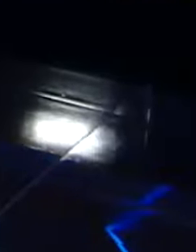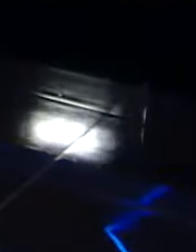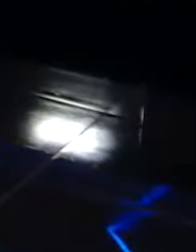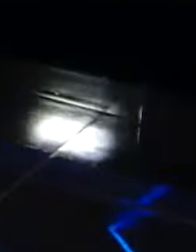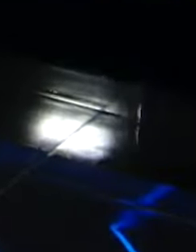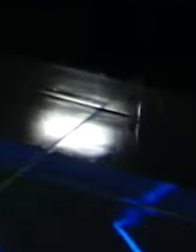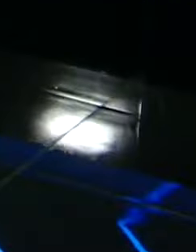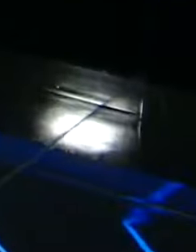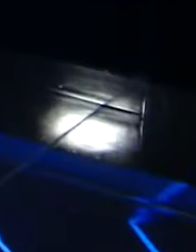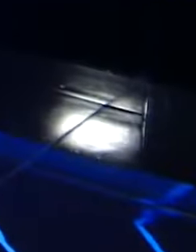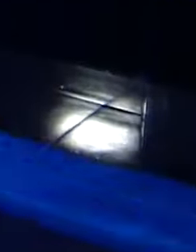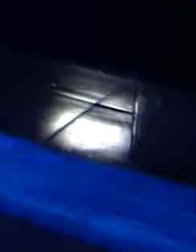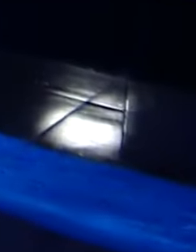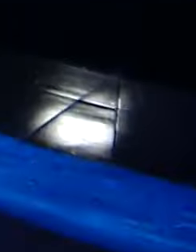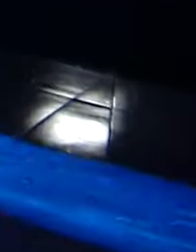ya